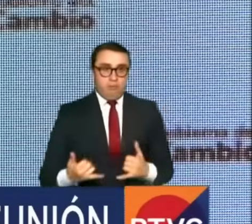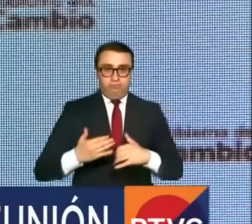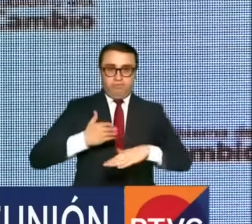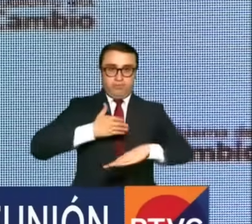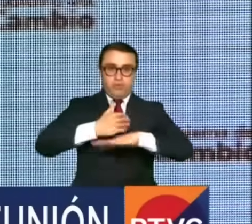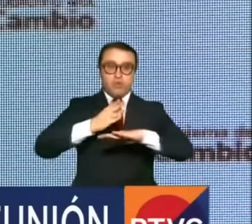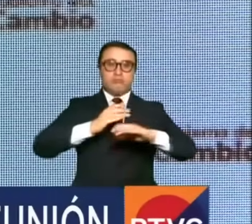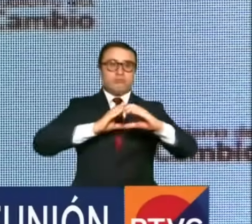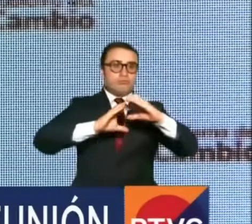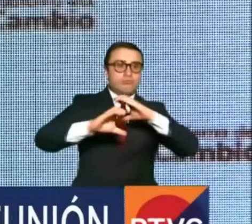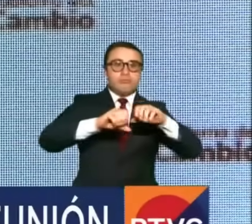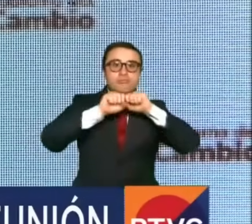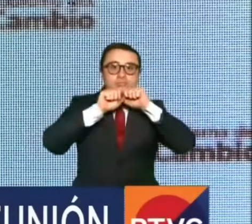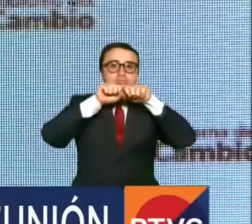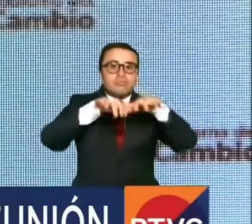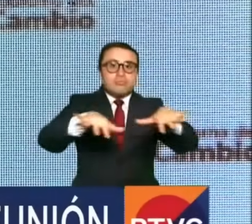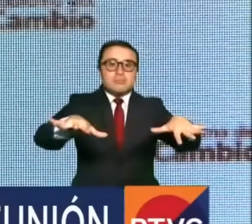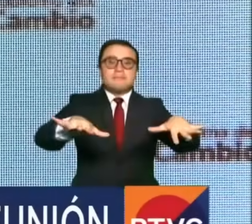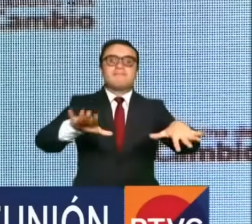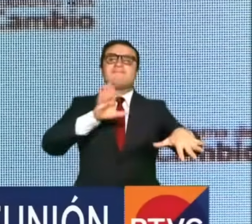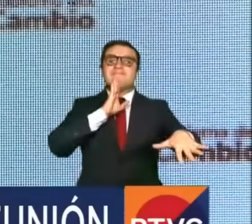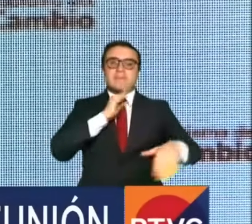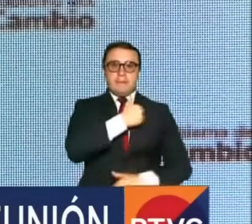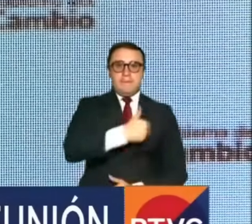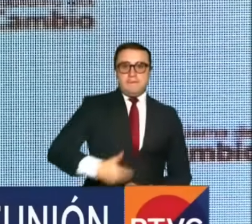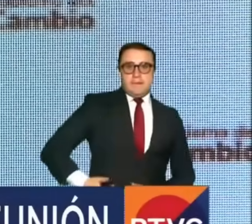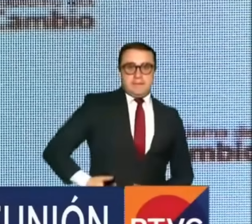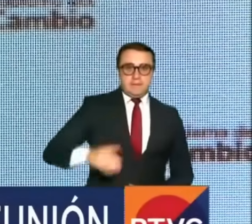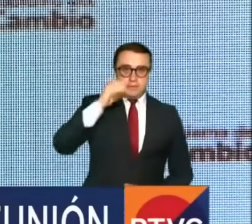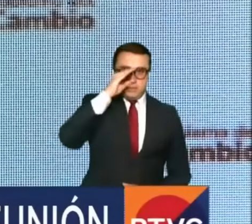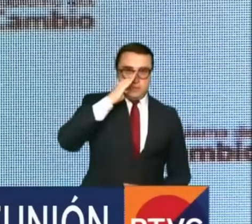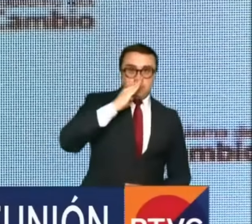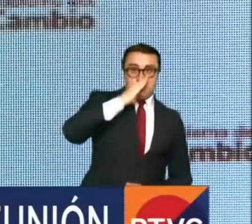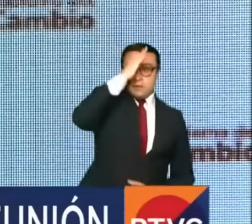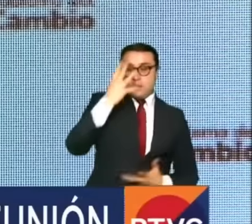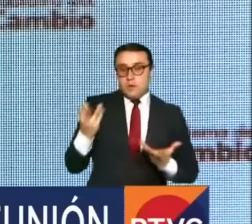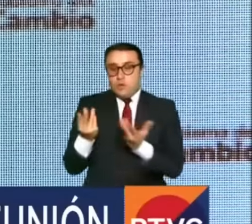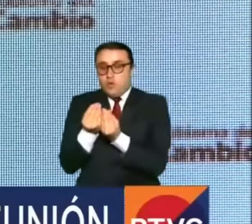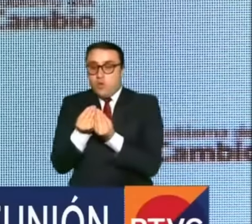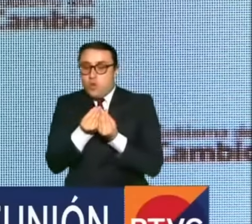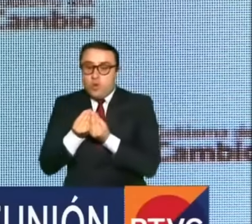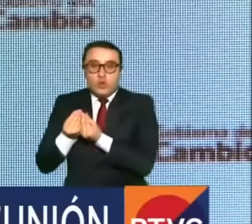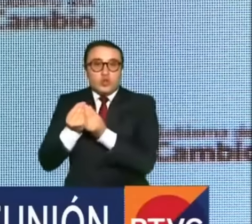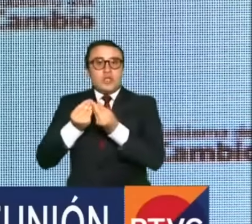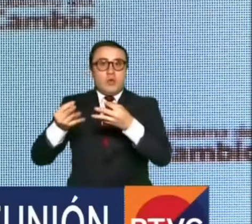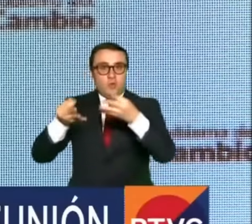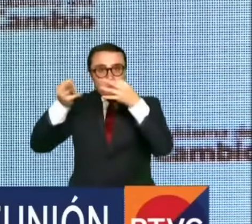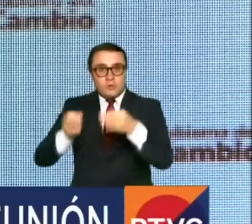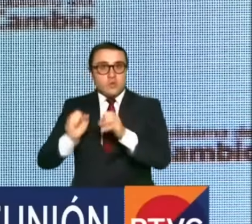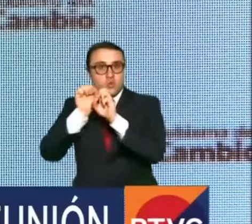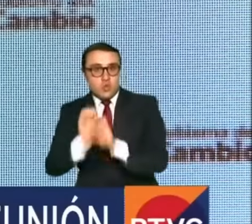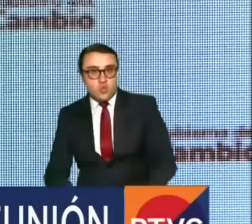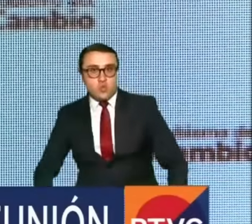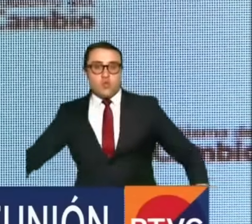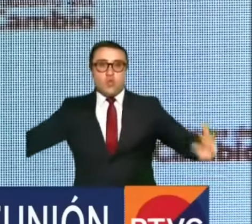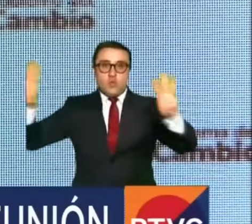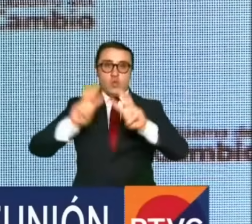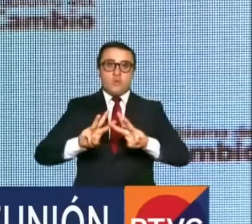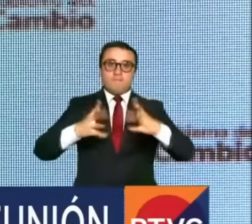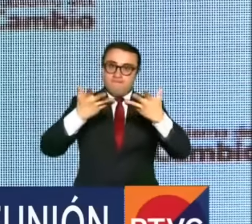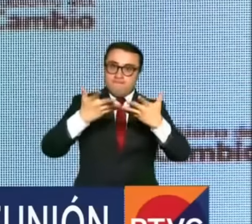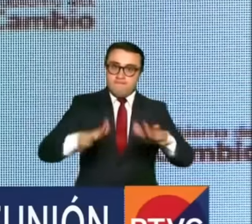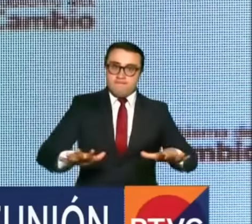la presente declaración conjunta entre el señor presidente de la República, Gustavo Petro Urrego, y el Consejo de Seguridad